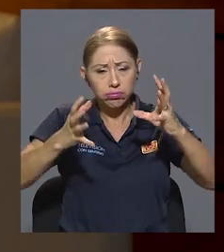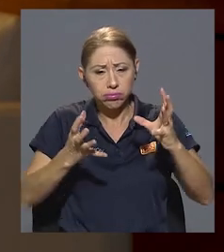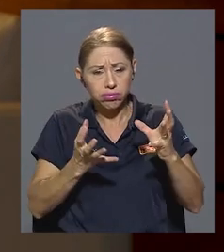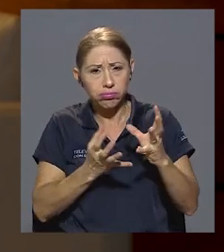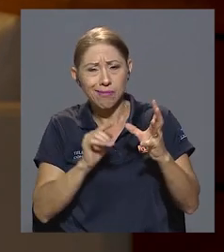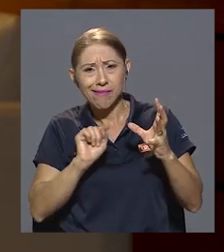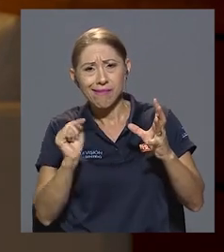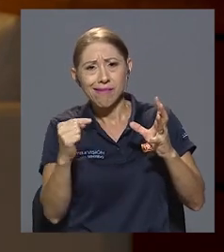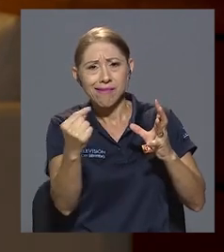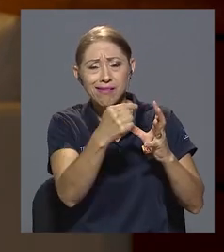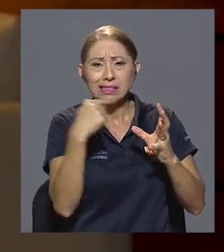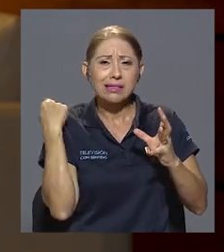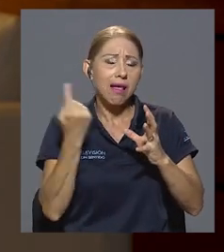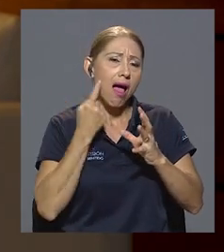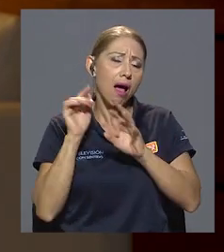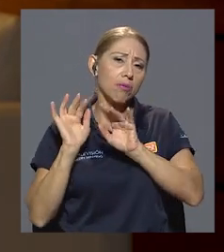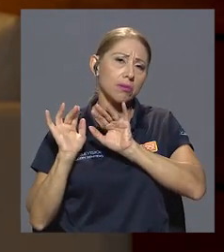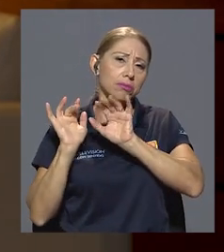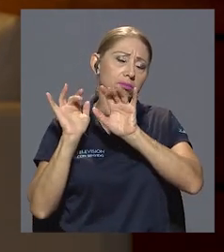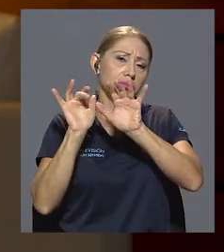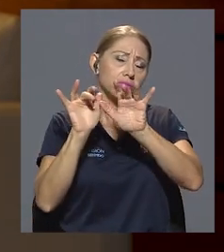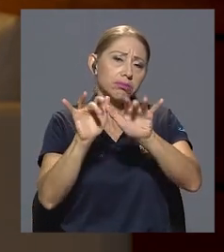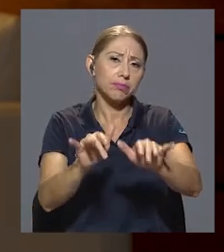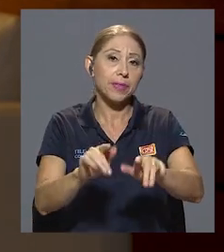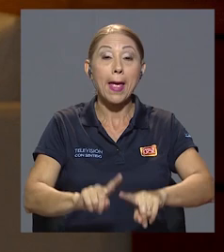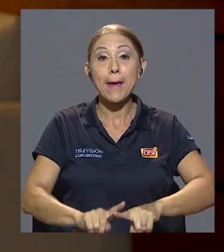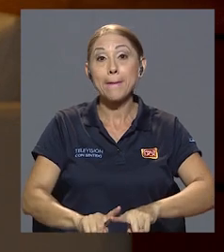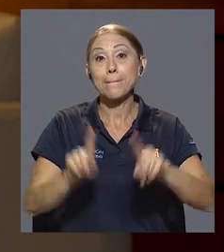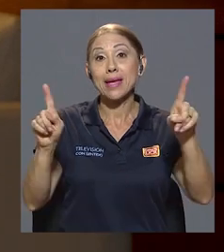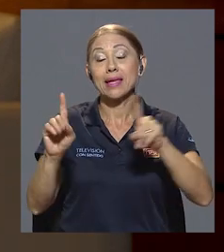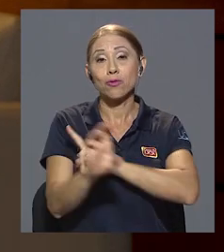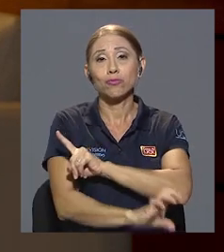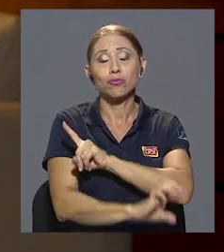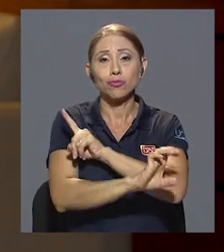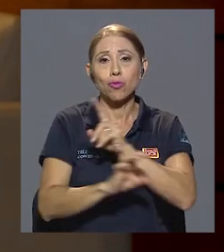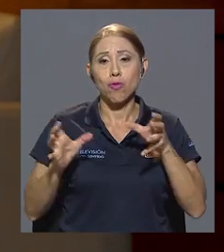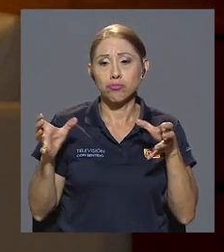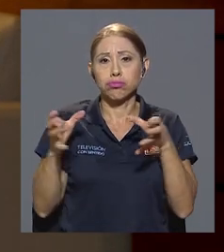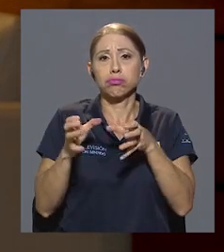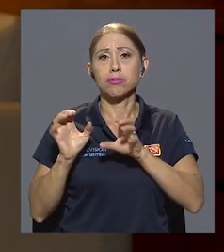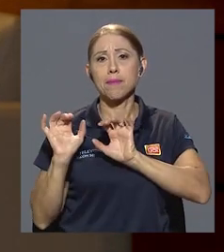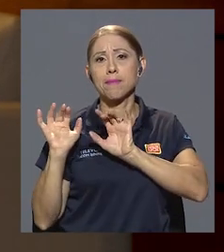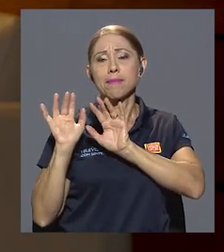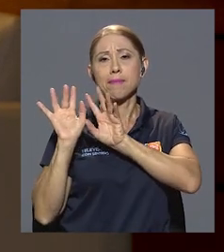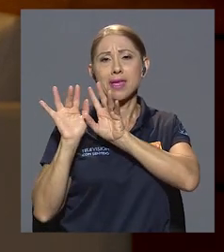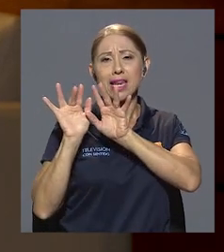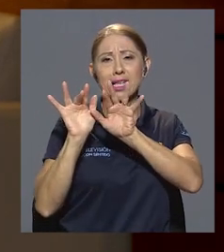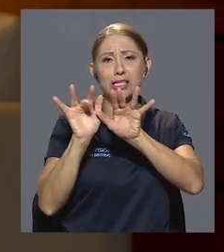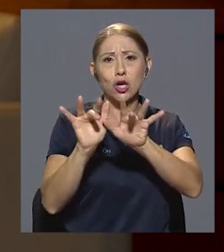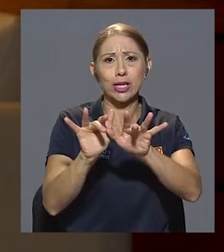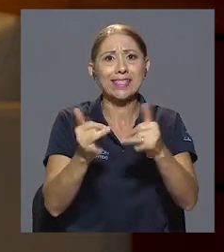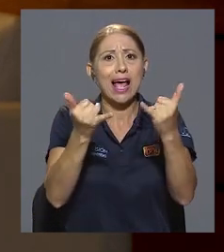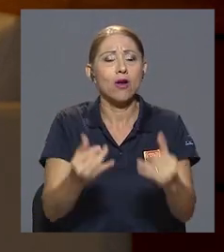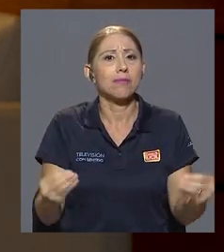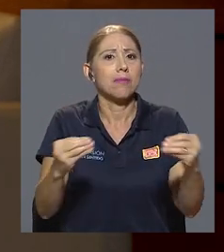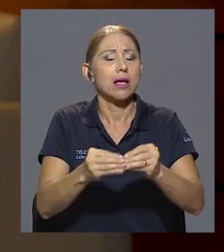a lo largo de su de su existencia pero las migraciones se han vuelto quizás más